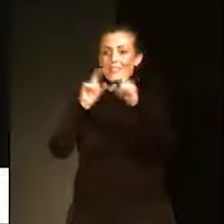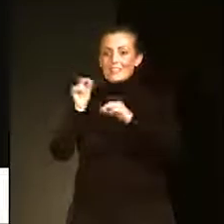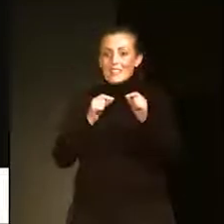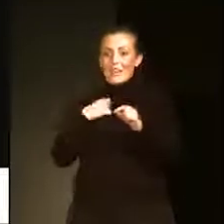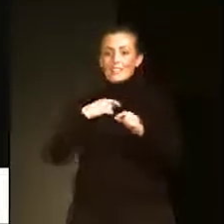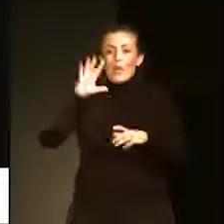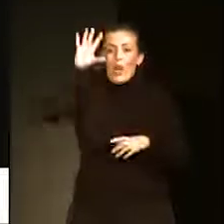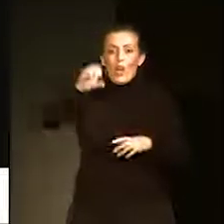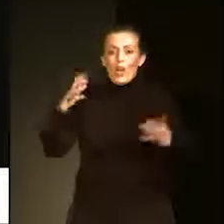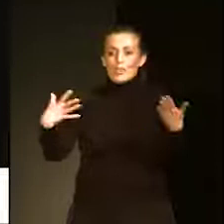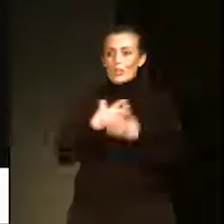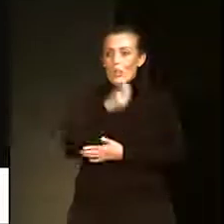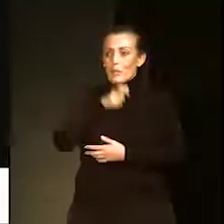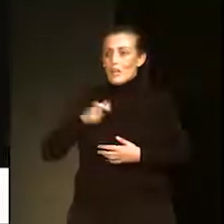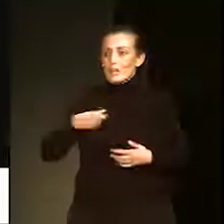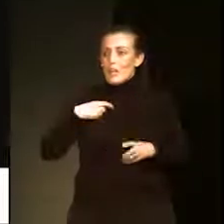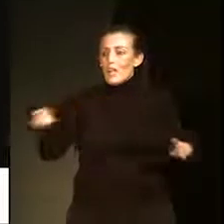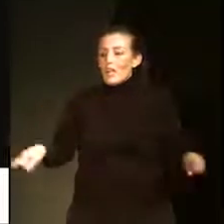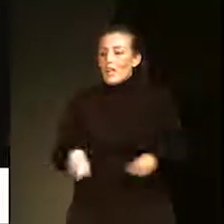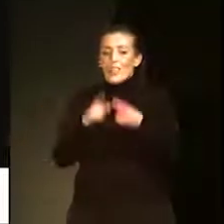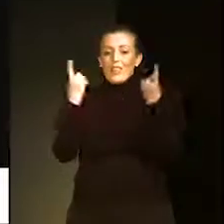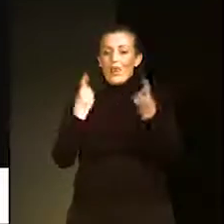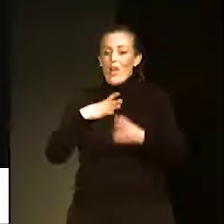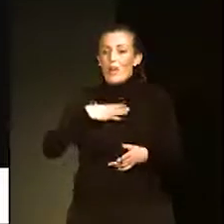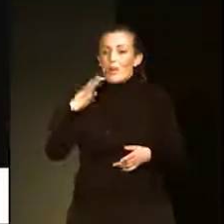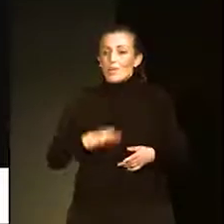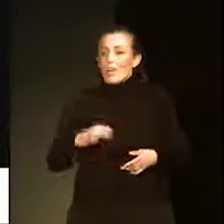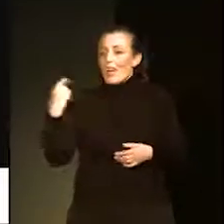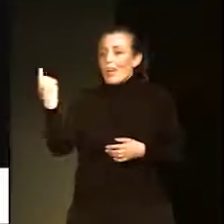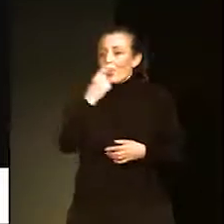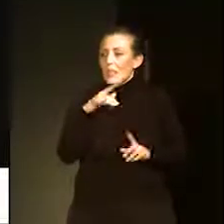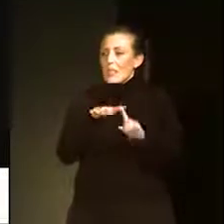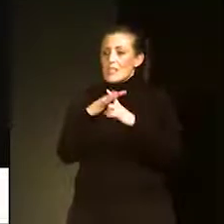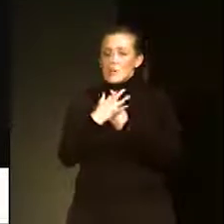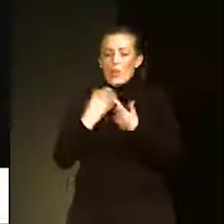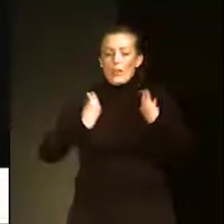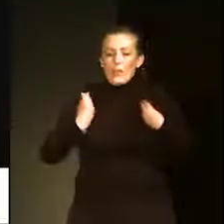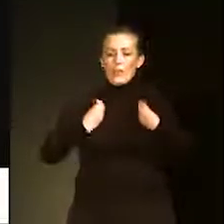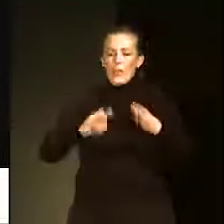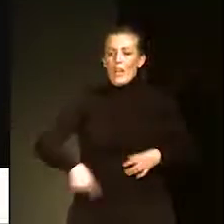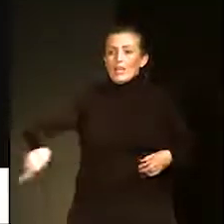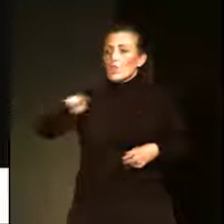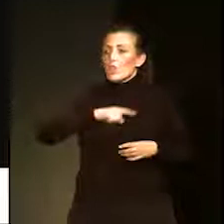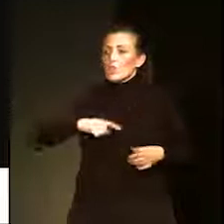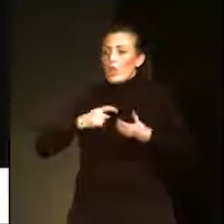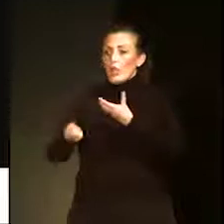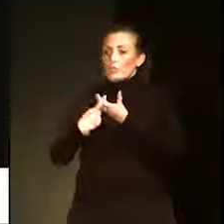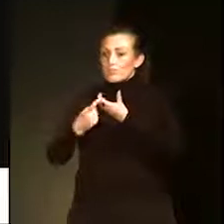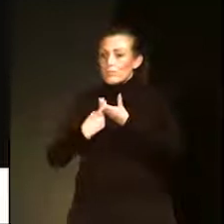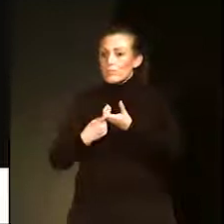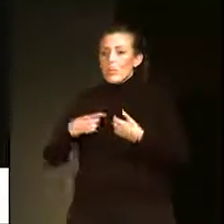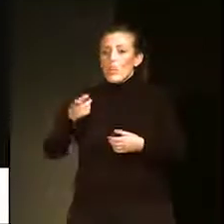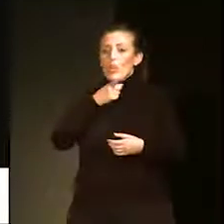igualmente alcanzables. Y que sea cual sea nuestra capacidad, nuestra situación vital, somos imprescindibles,